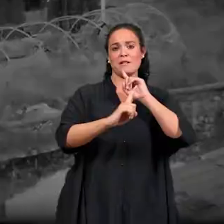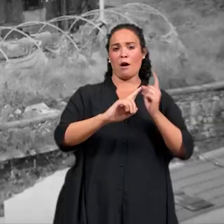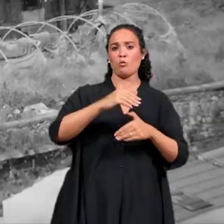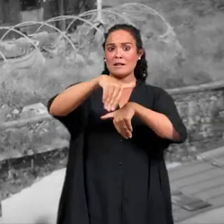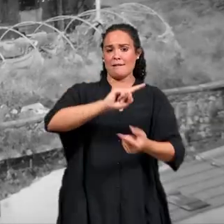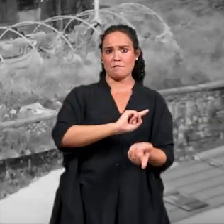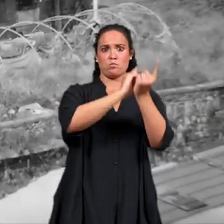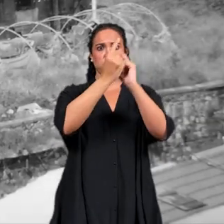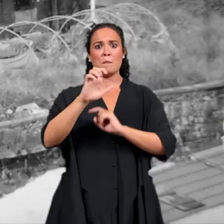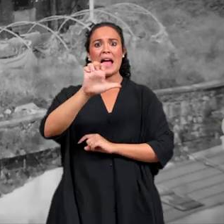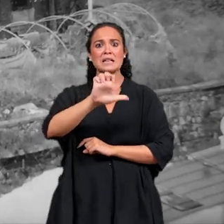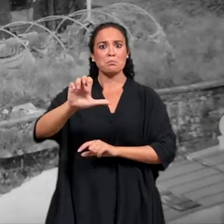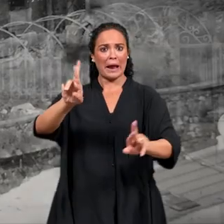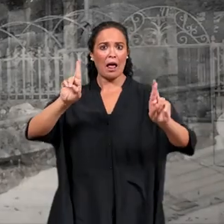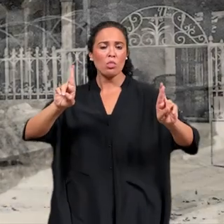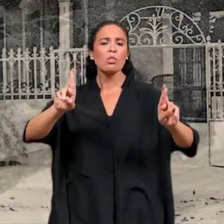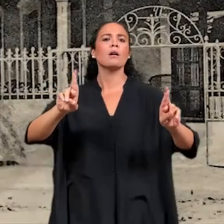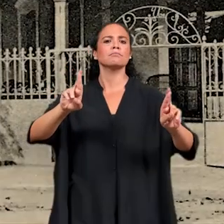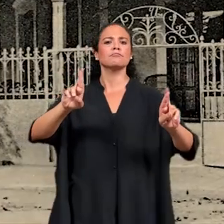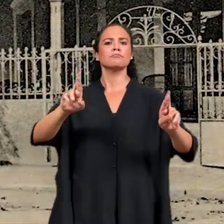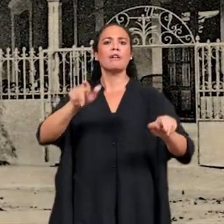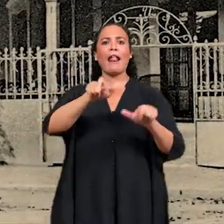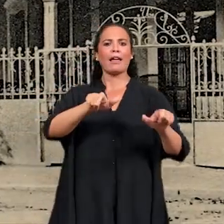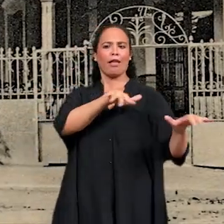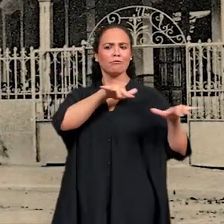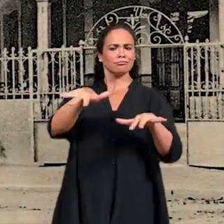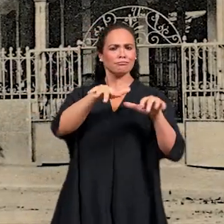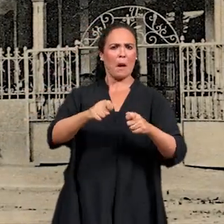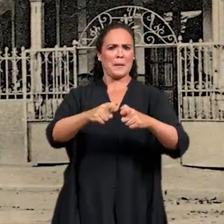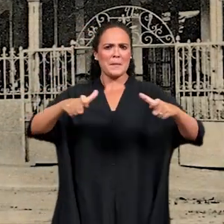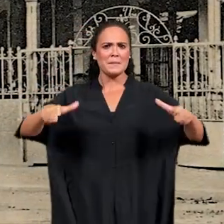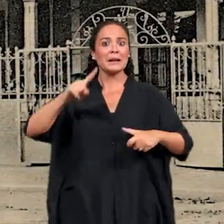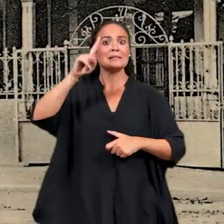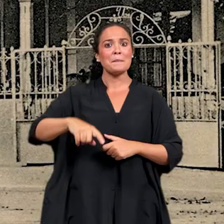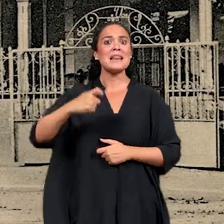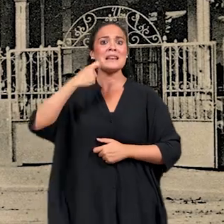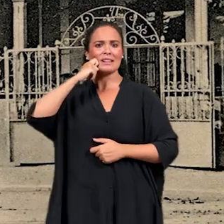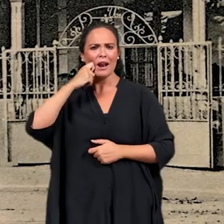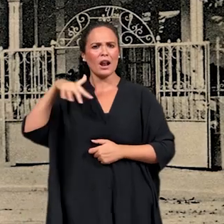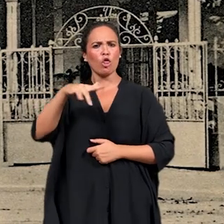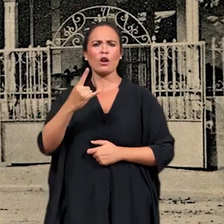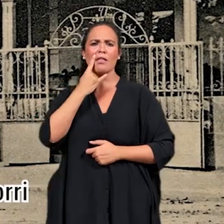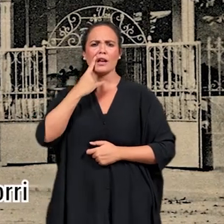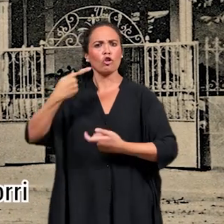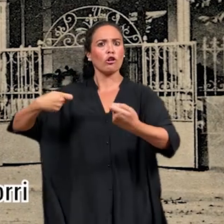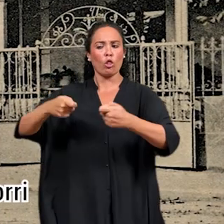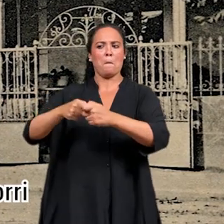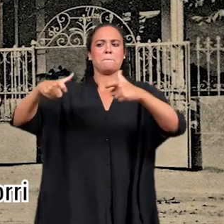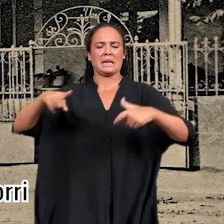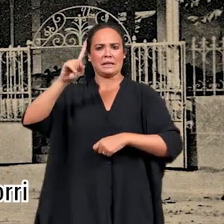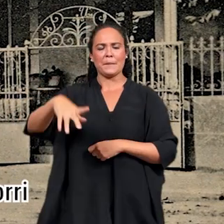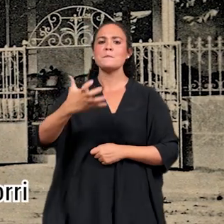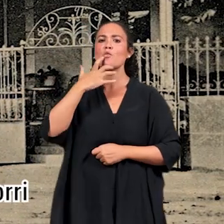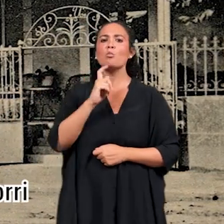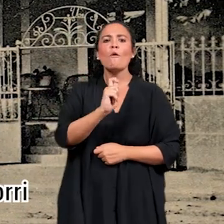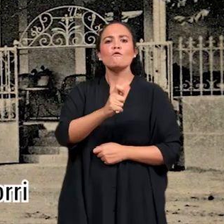Esperanza propició un mayor uso de la línea y ello favoreció también otros negocios en las Arenas y otras zonas de Getxo. Es el caso de